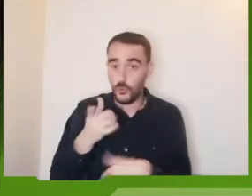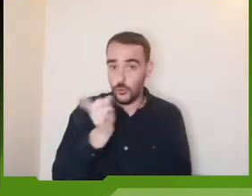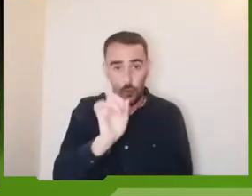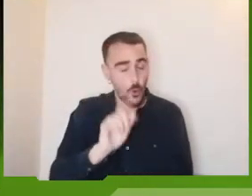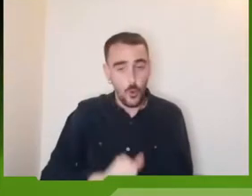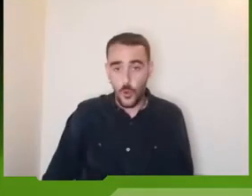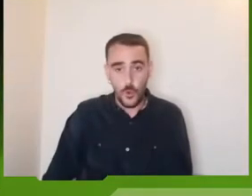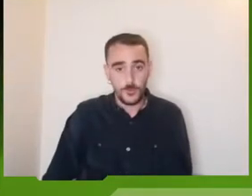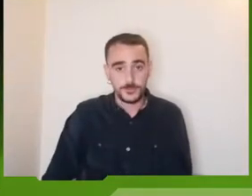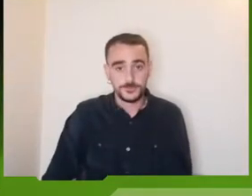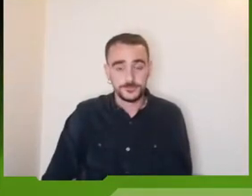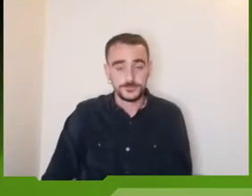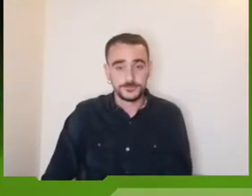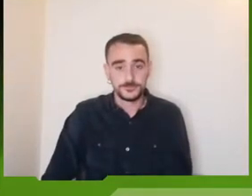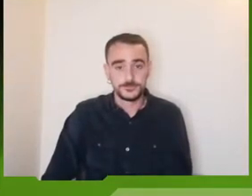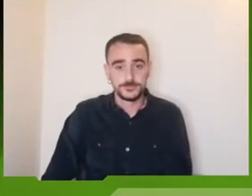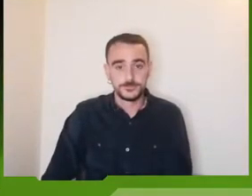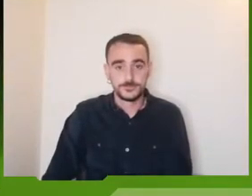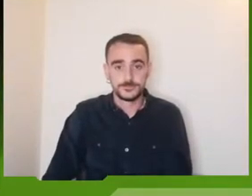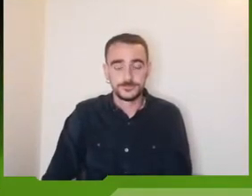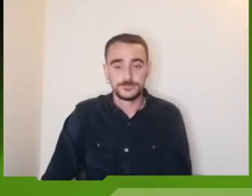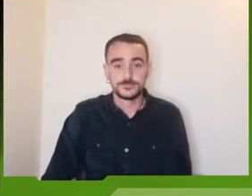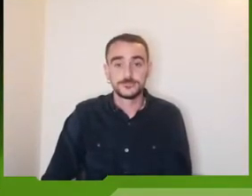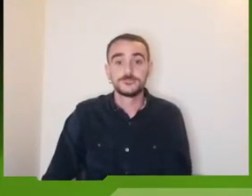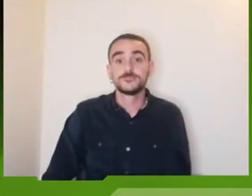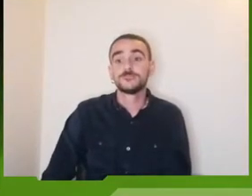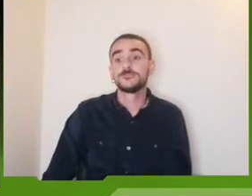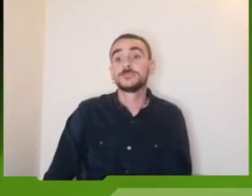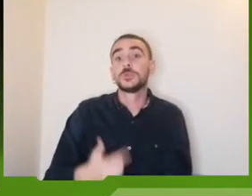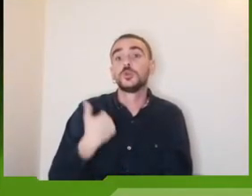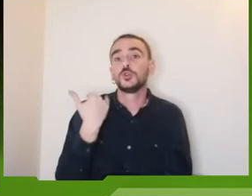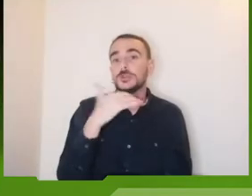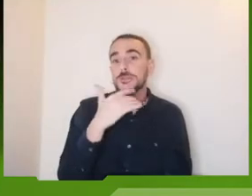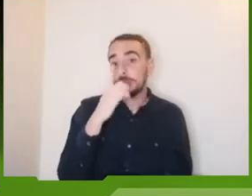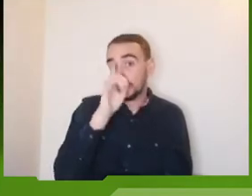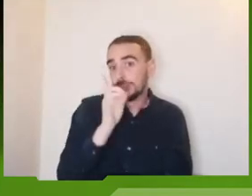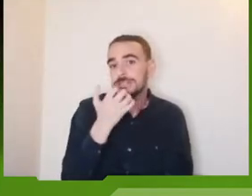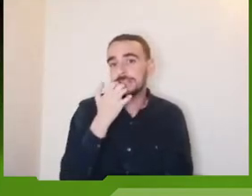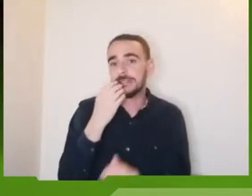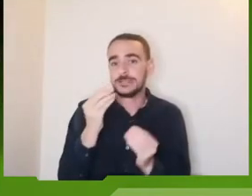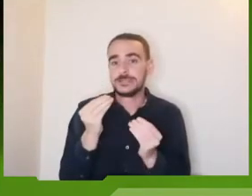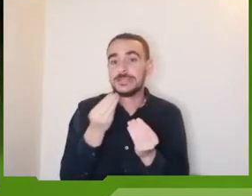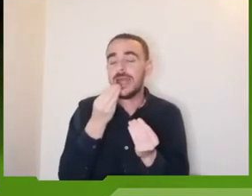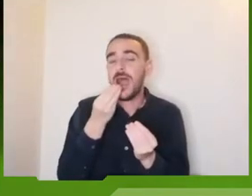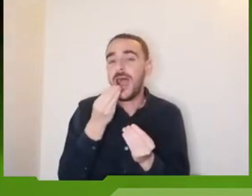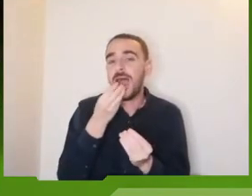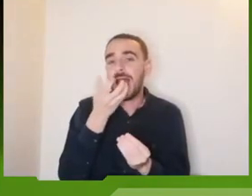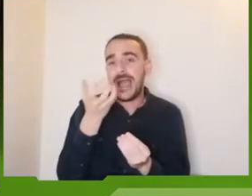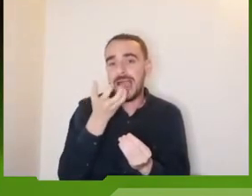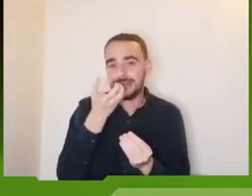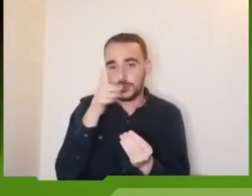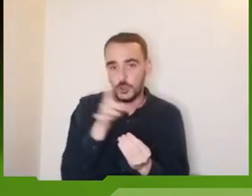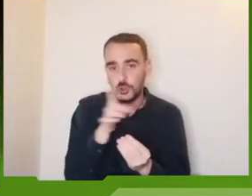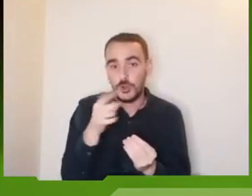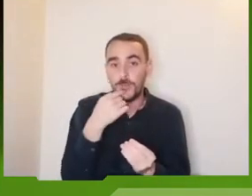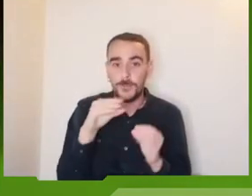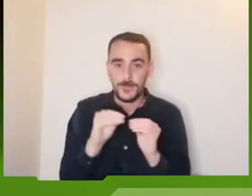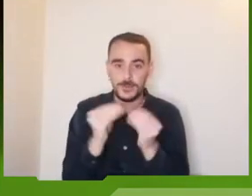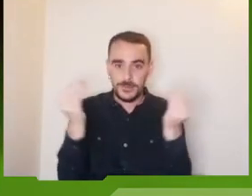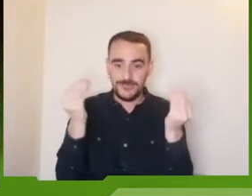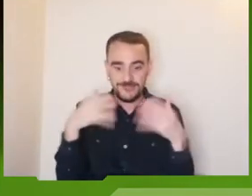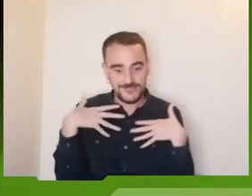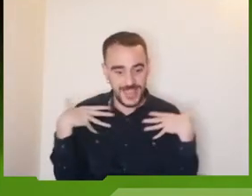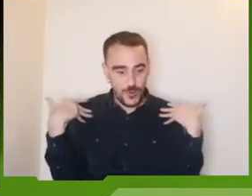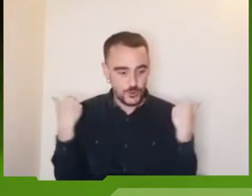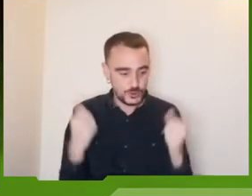Vale. Es que no sé si me voy a quemar, creo que no. Vale, vamos a abrir una. ¡Qué ilusión! A